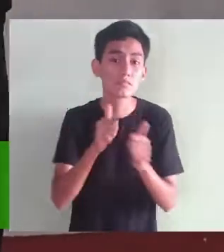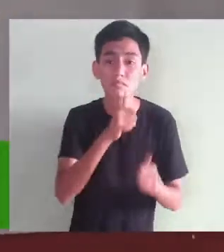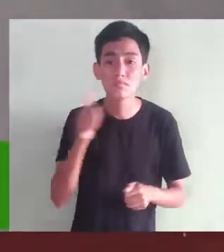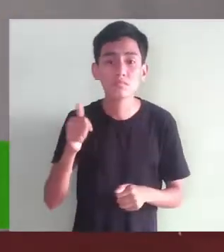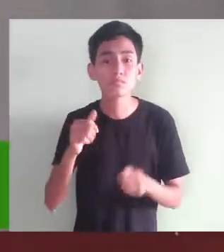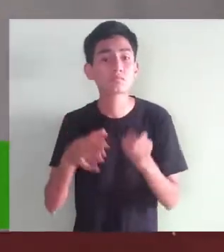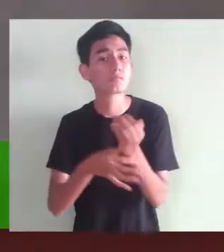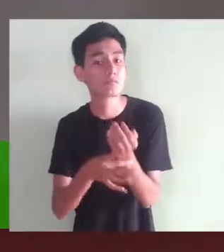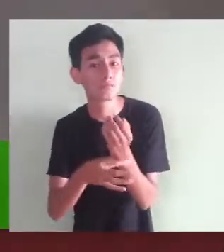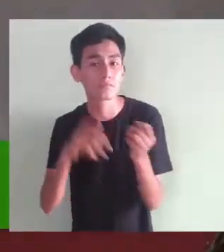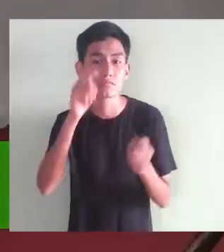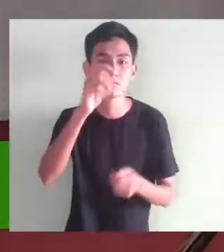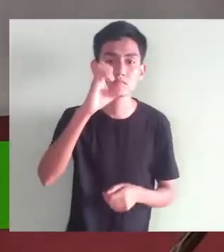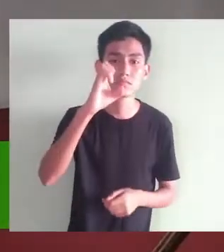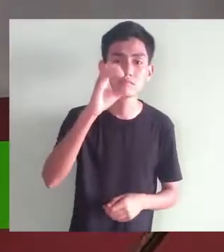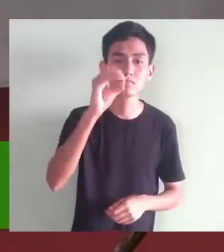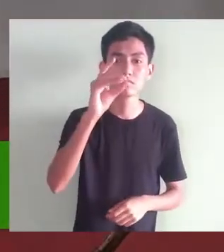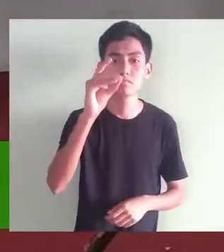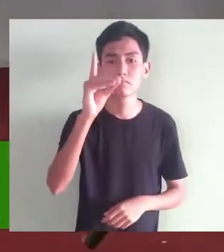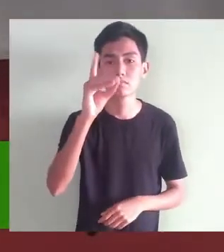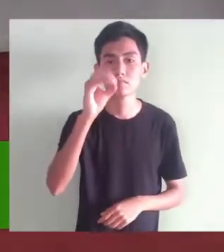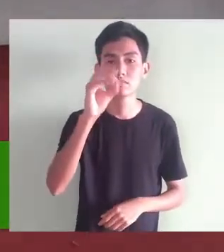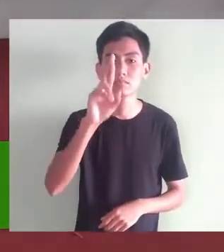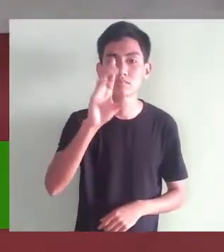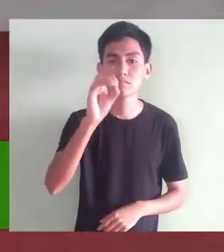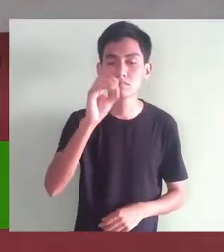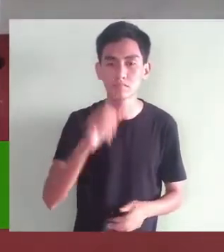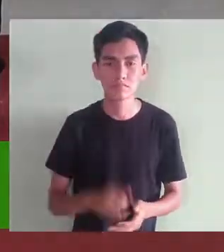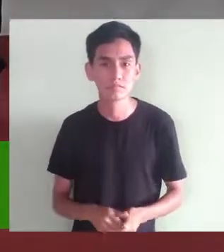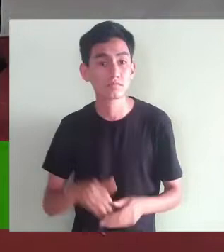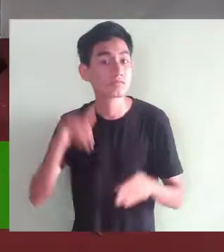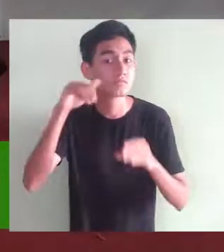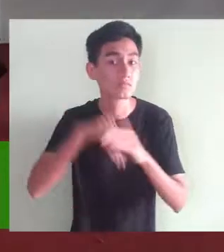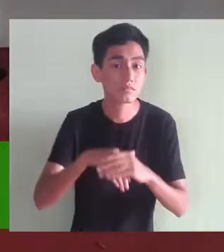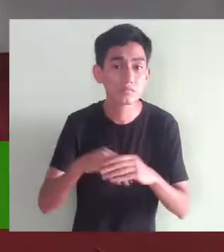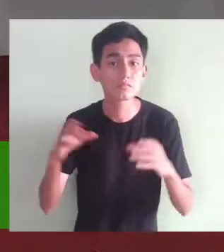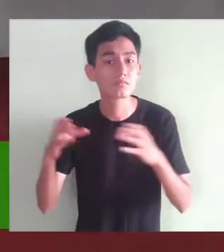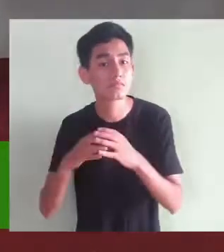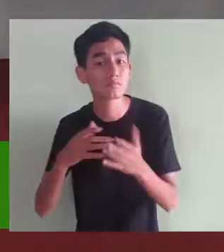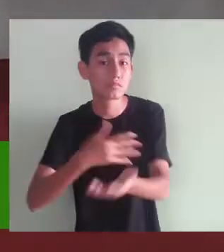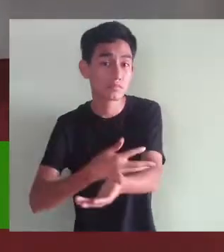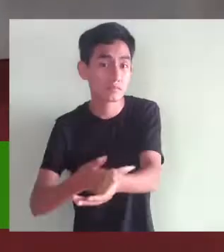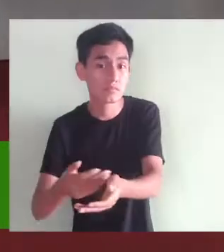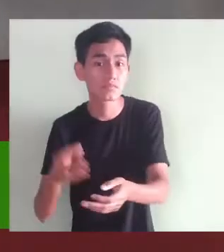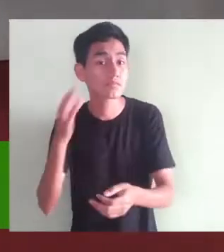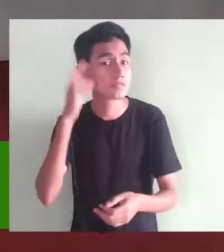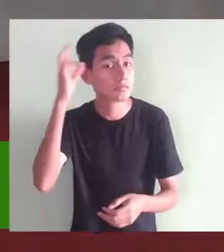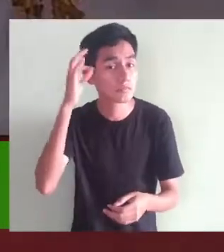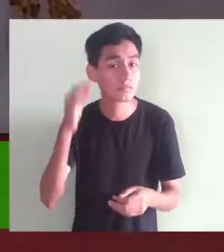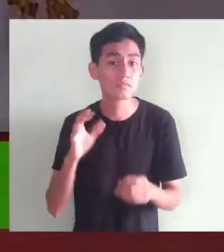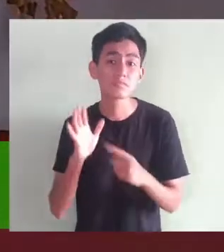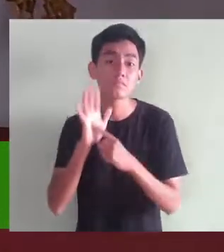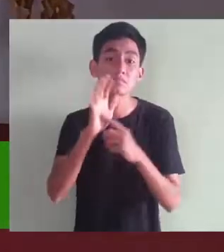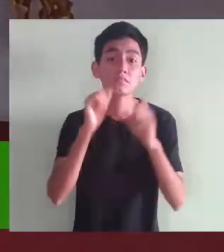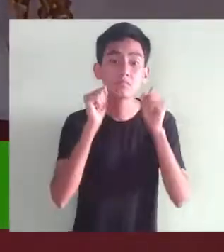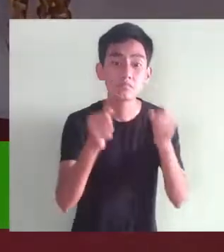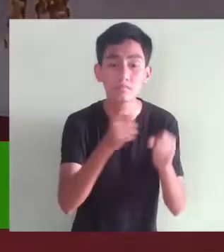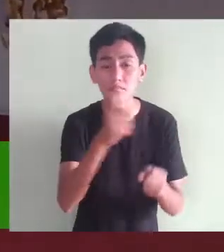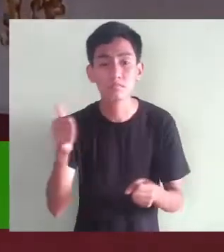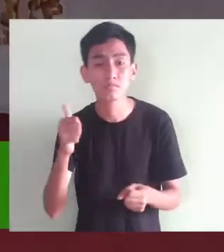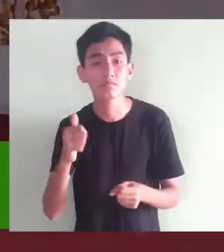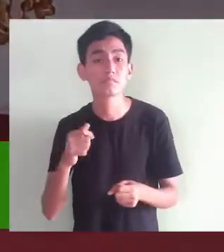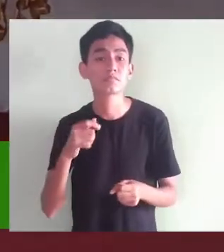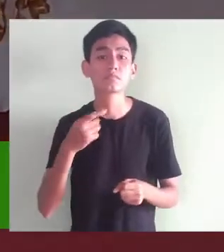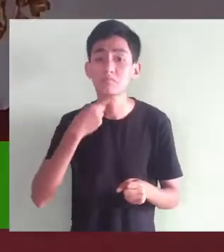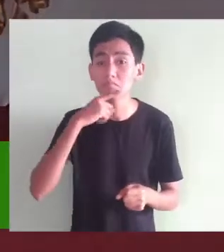Binder. En la categoría Sangre Amazónica fue reconocida Diana Mori González, lideresa